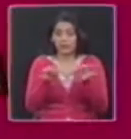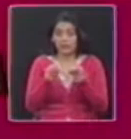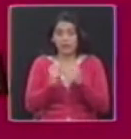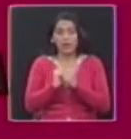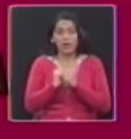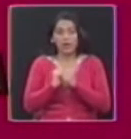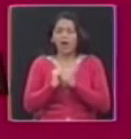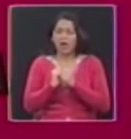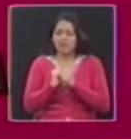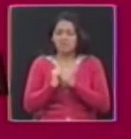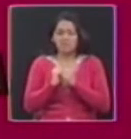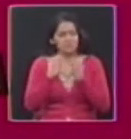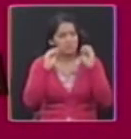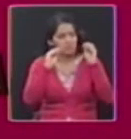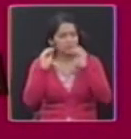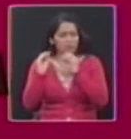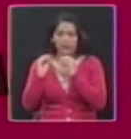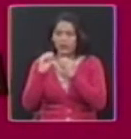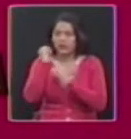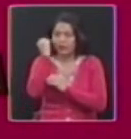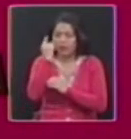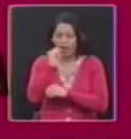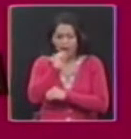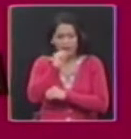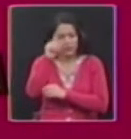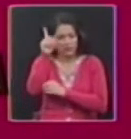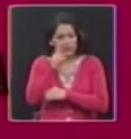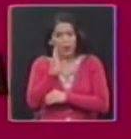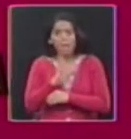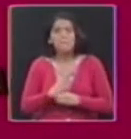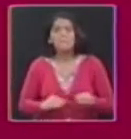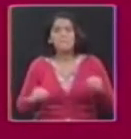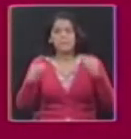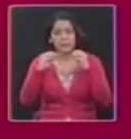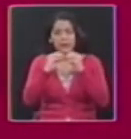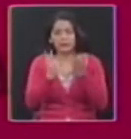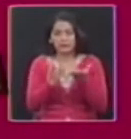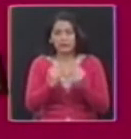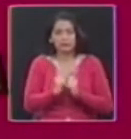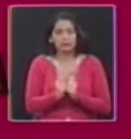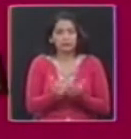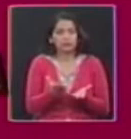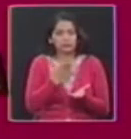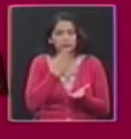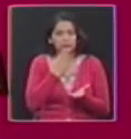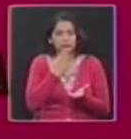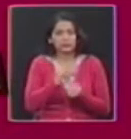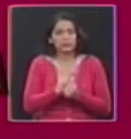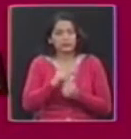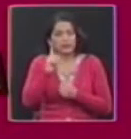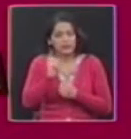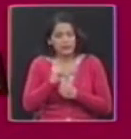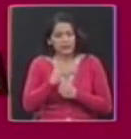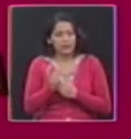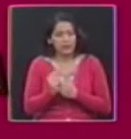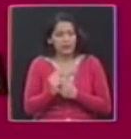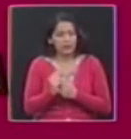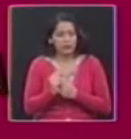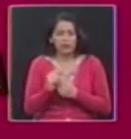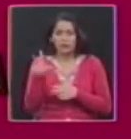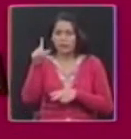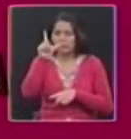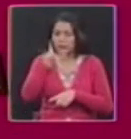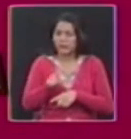visto la necesidad de también, ya que contamos con este evento, poder recopilar las mejores